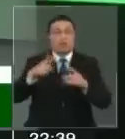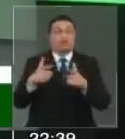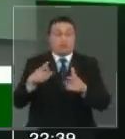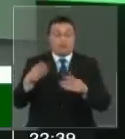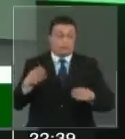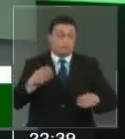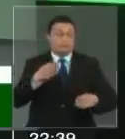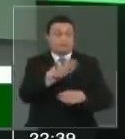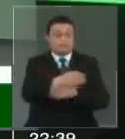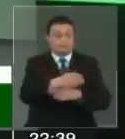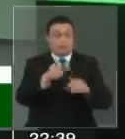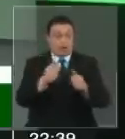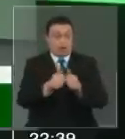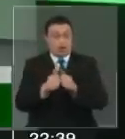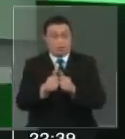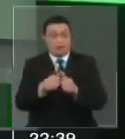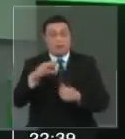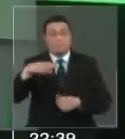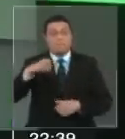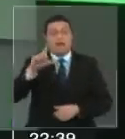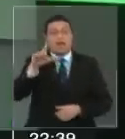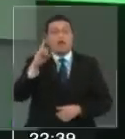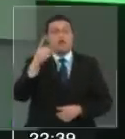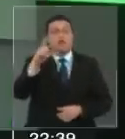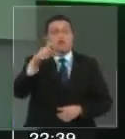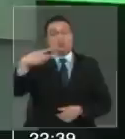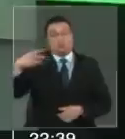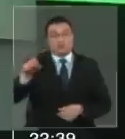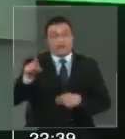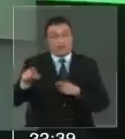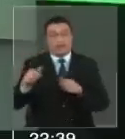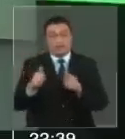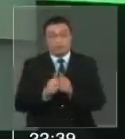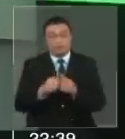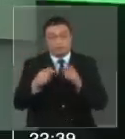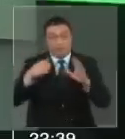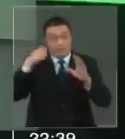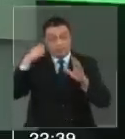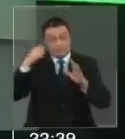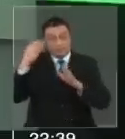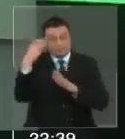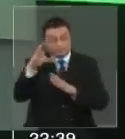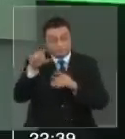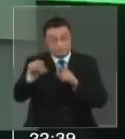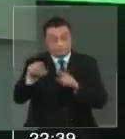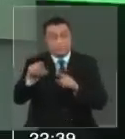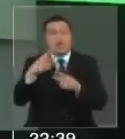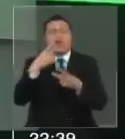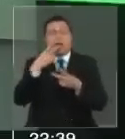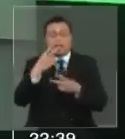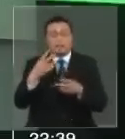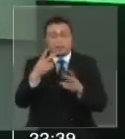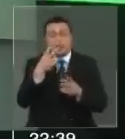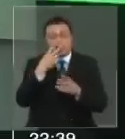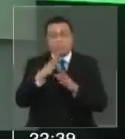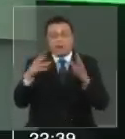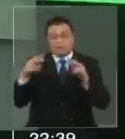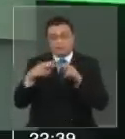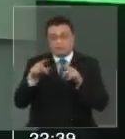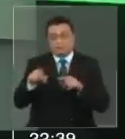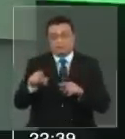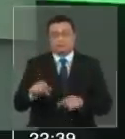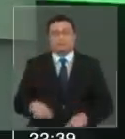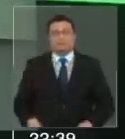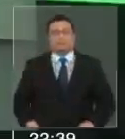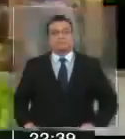suerte de acompañar a Marlucha, y a través de la nota, la Daniela, quiero que conozcamos más de Aracataca.